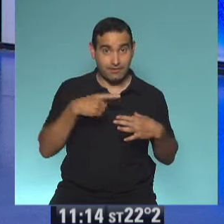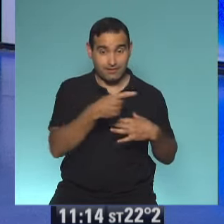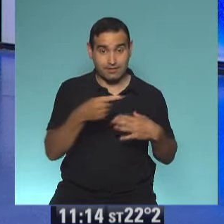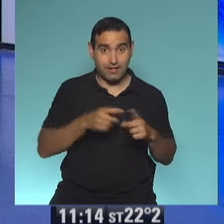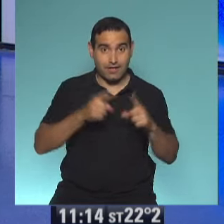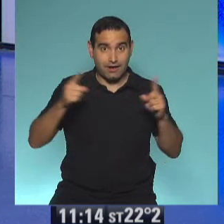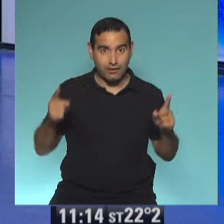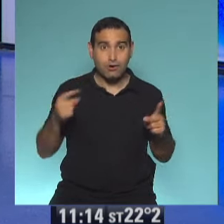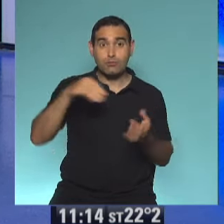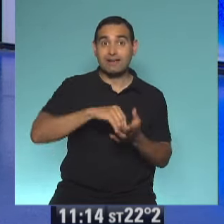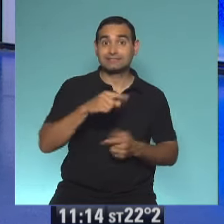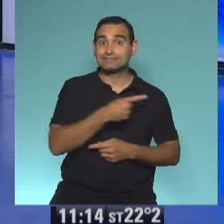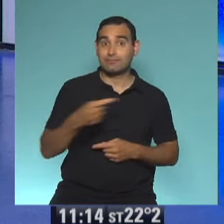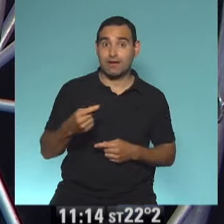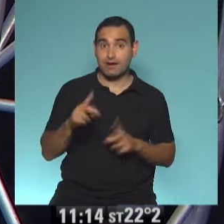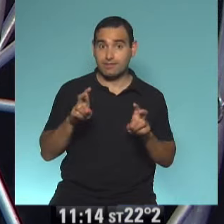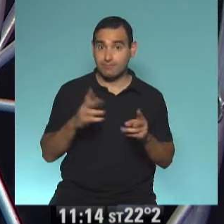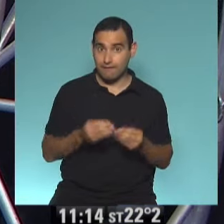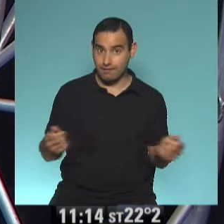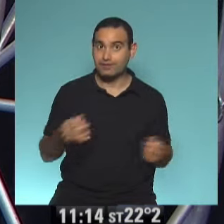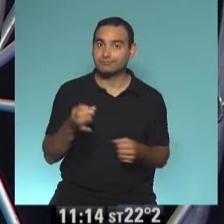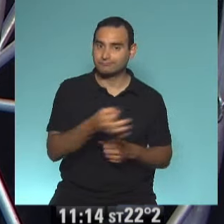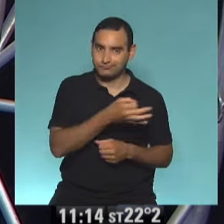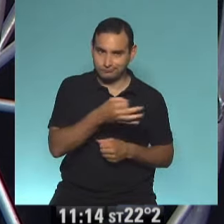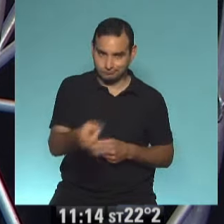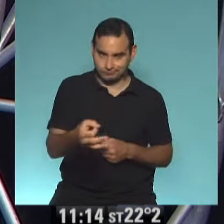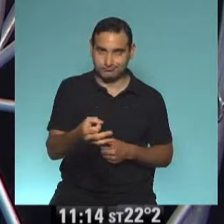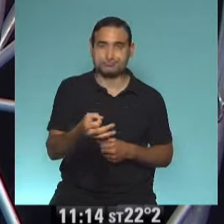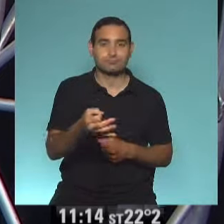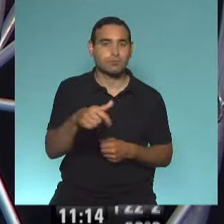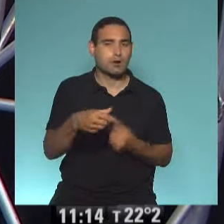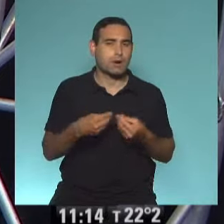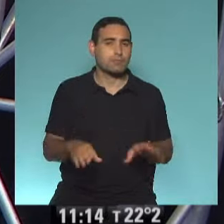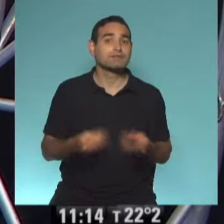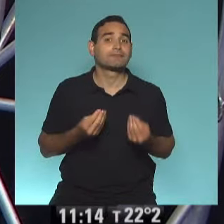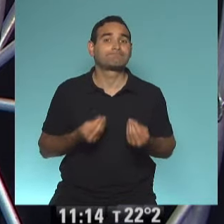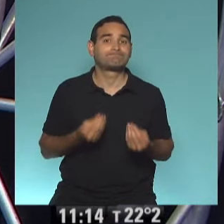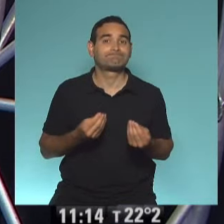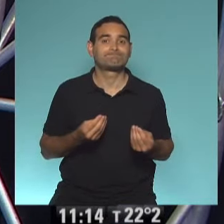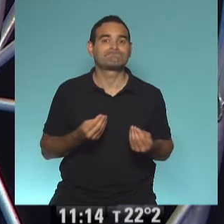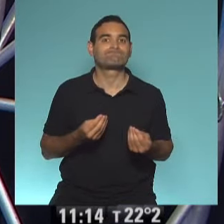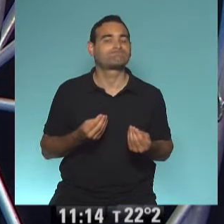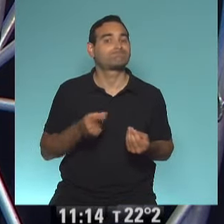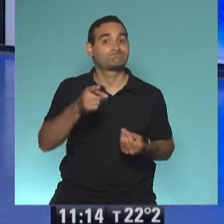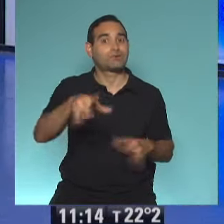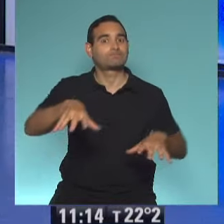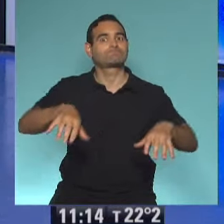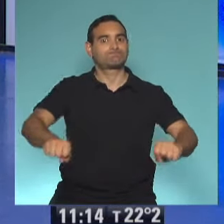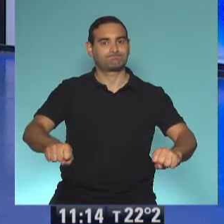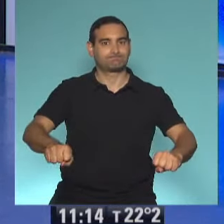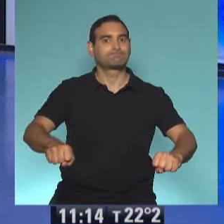nuestro tema semanal, entonces. Claro que sí. Pero para empezar, ¿qué tiene que pasar? Uy, agárrense.